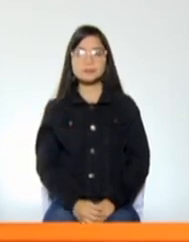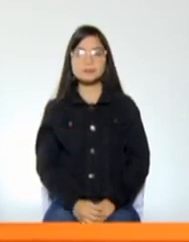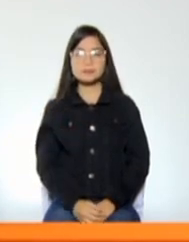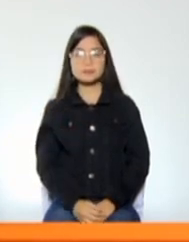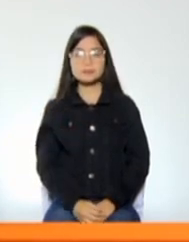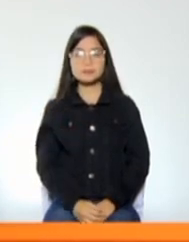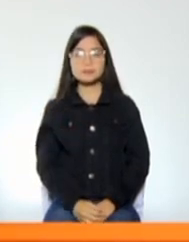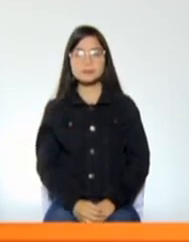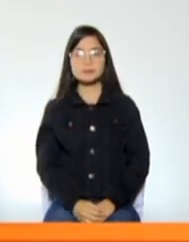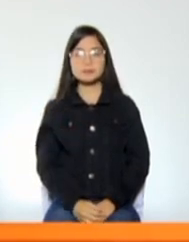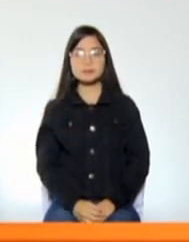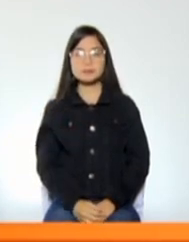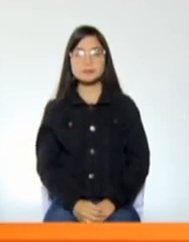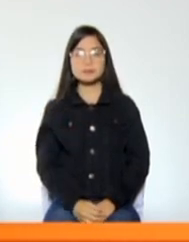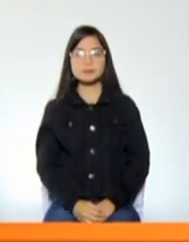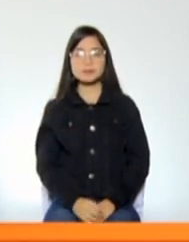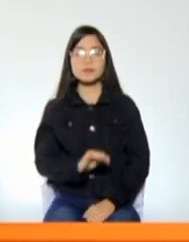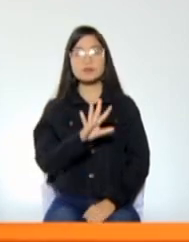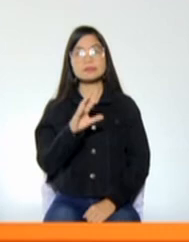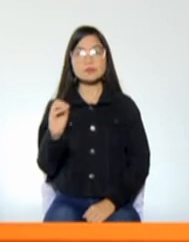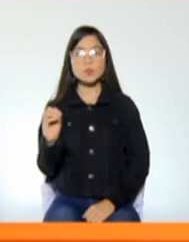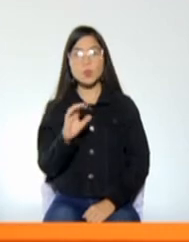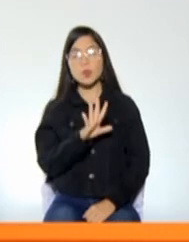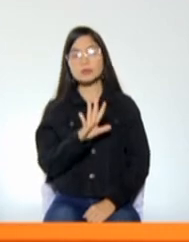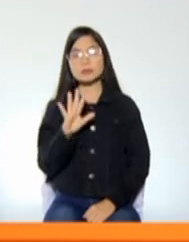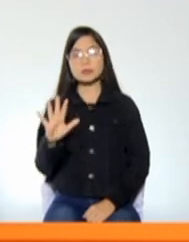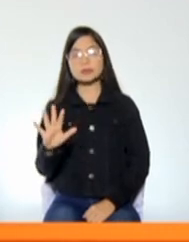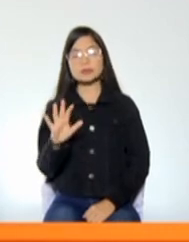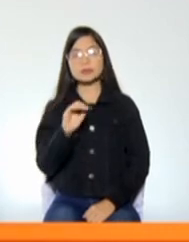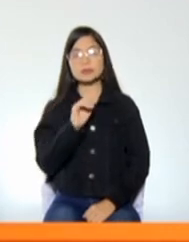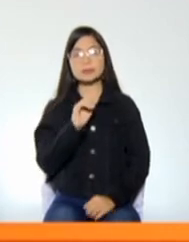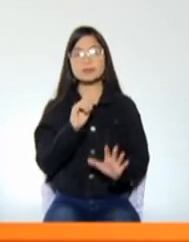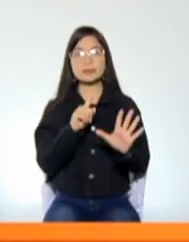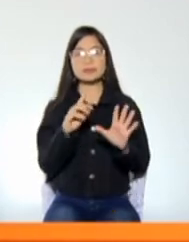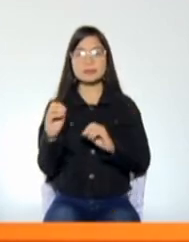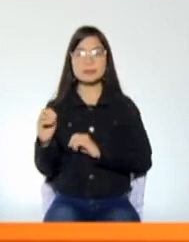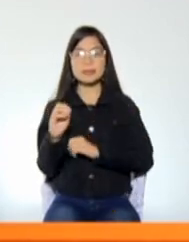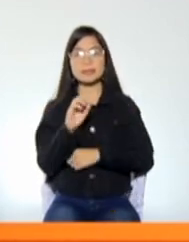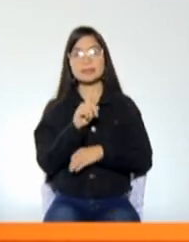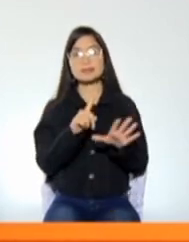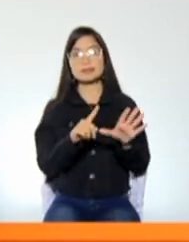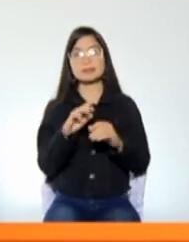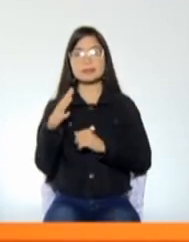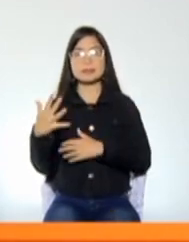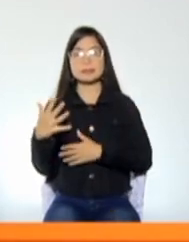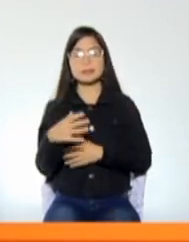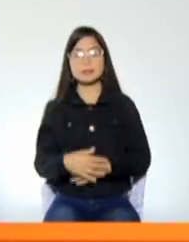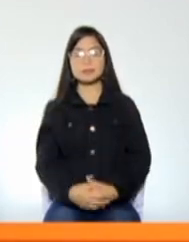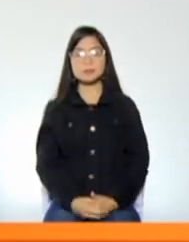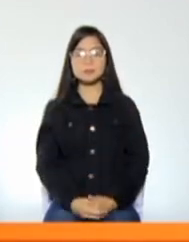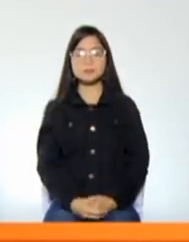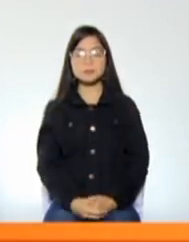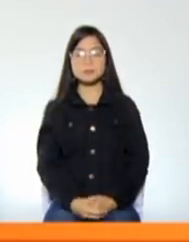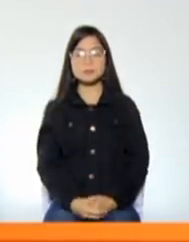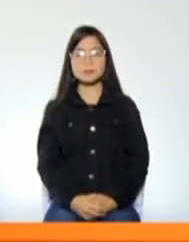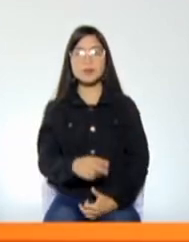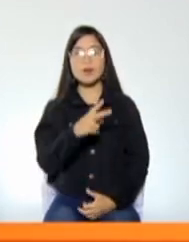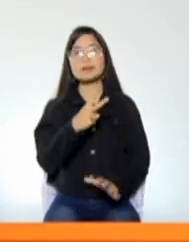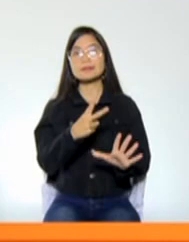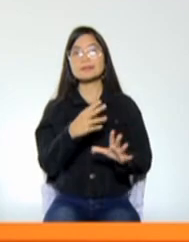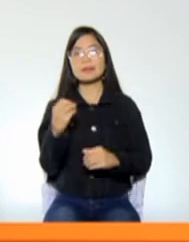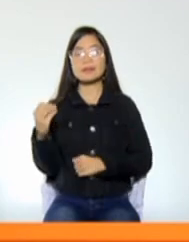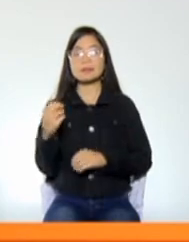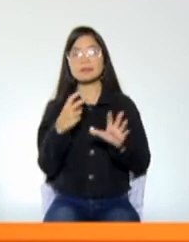35, 40, 45, 50, 55, 60,